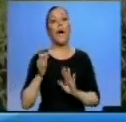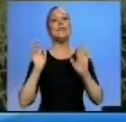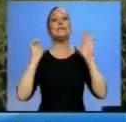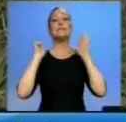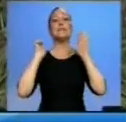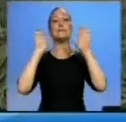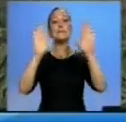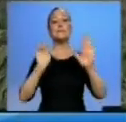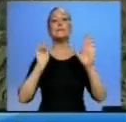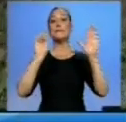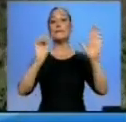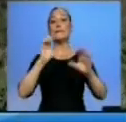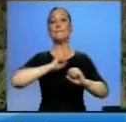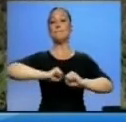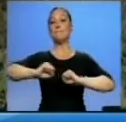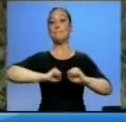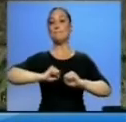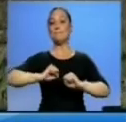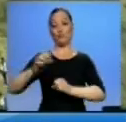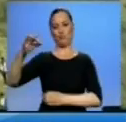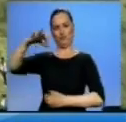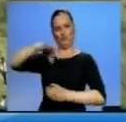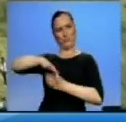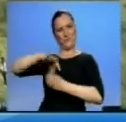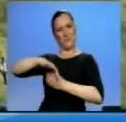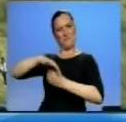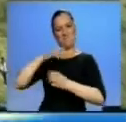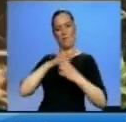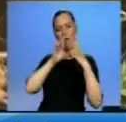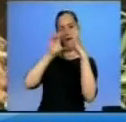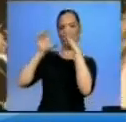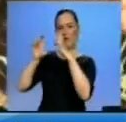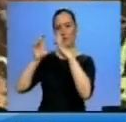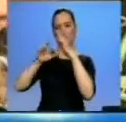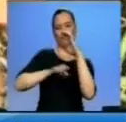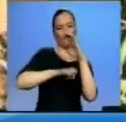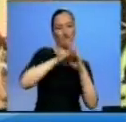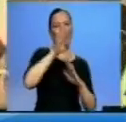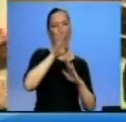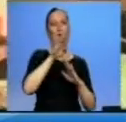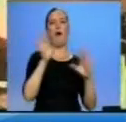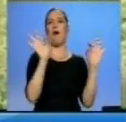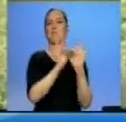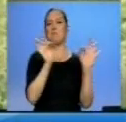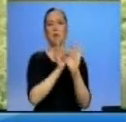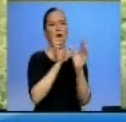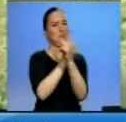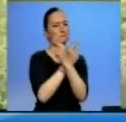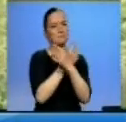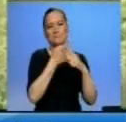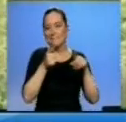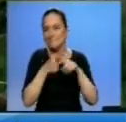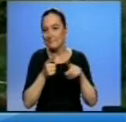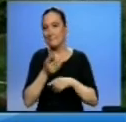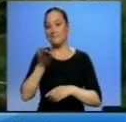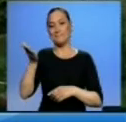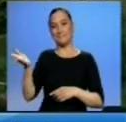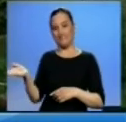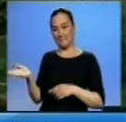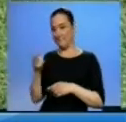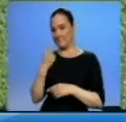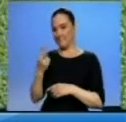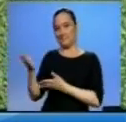mayo plantar un árbol, tomarse una foto y colgarla en las redes sociales con el hashtag Siembratón, Récord Guinness